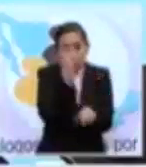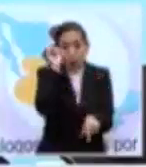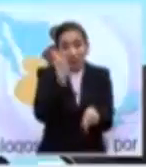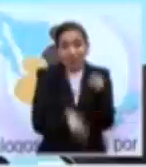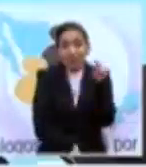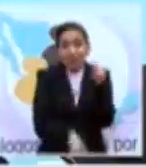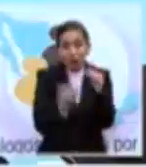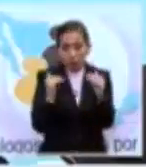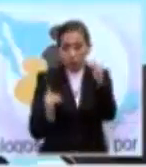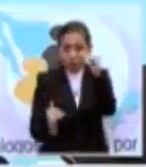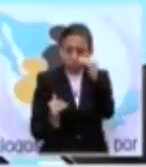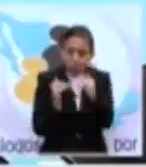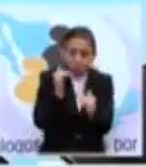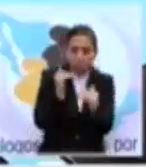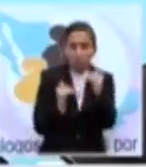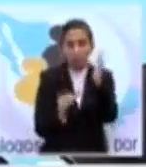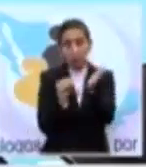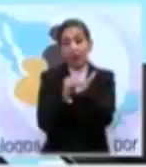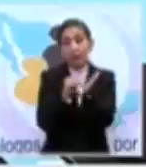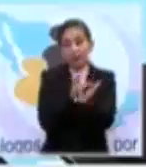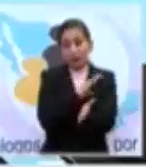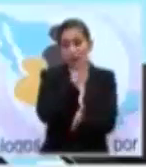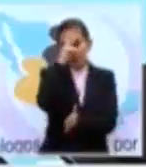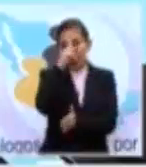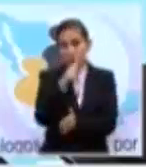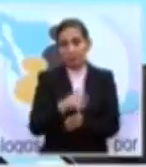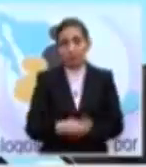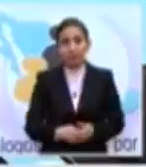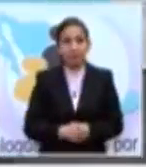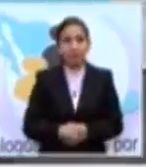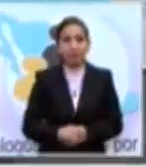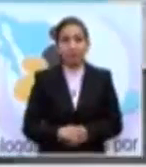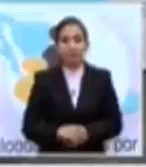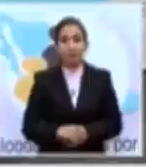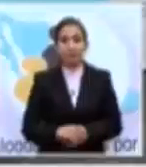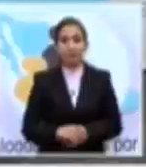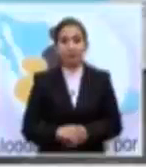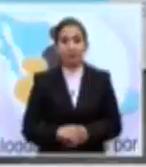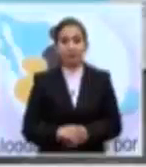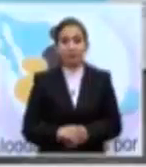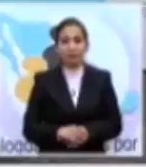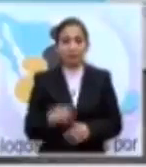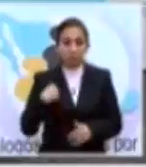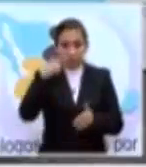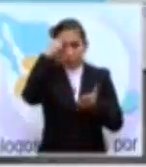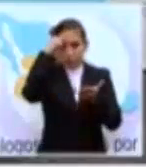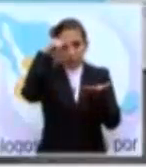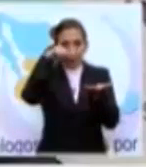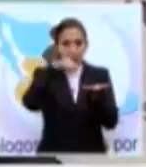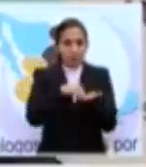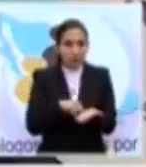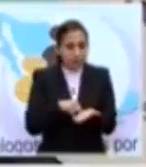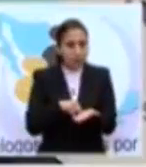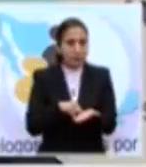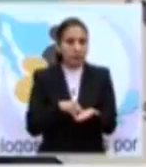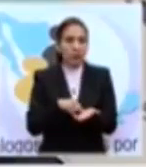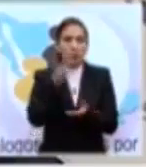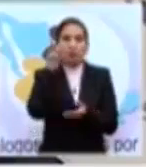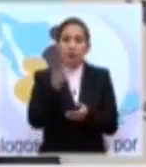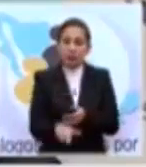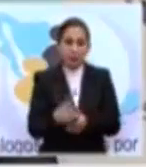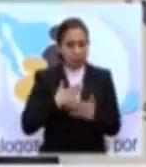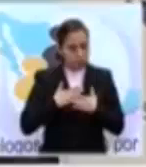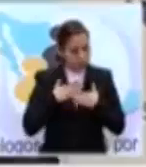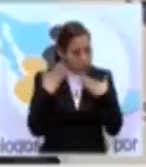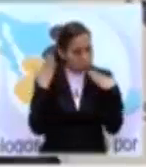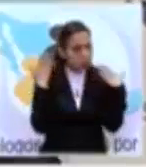combatir la desigualdad que todavía existe en nuestro país. Creo, y lo digo con enorme